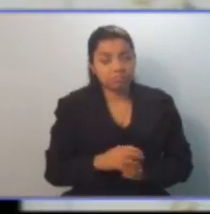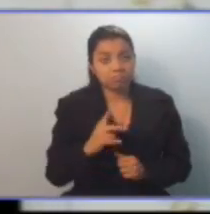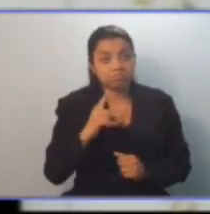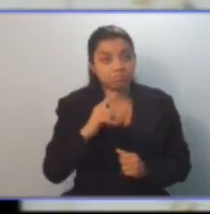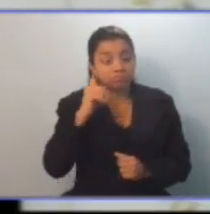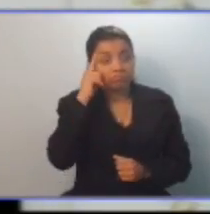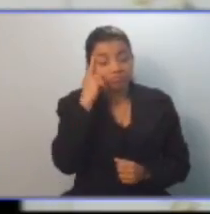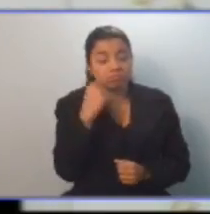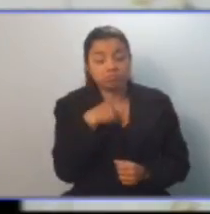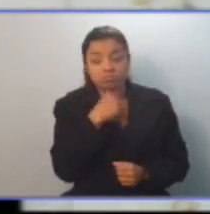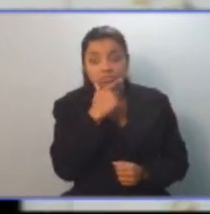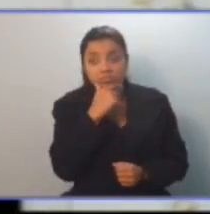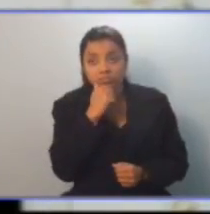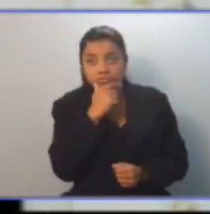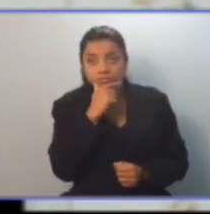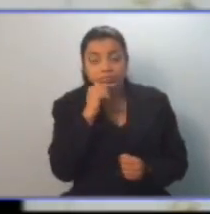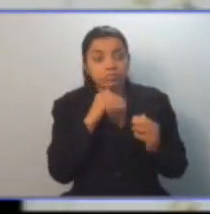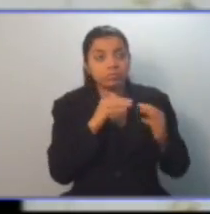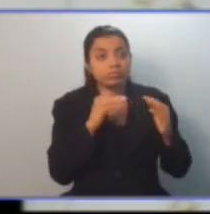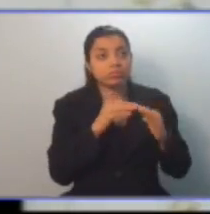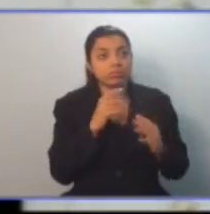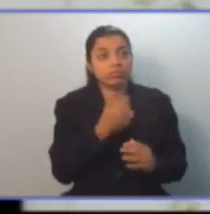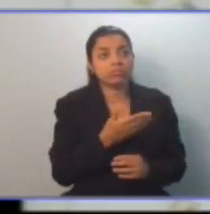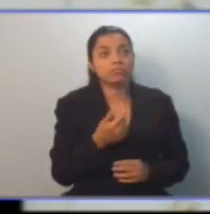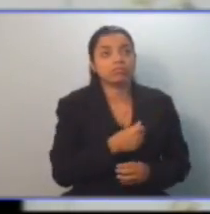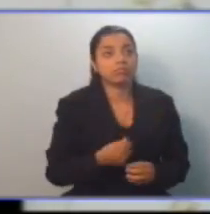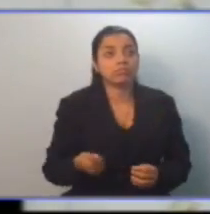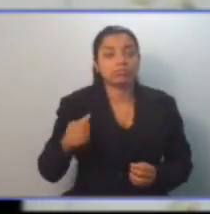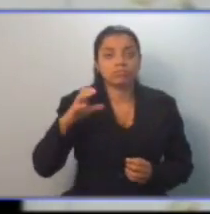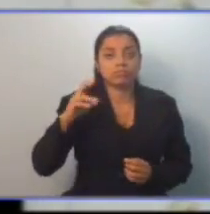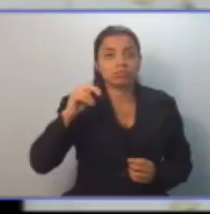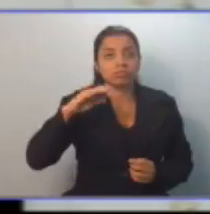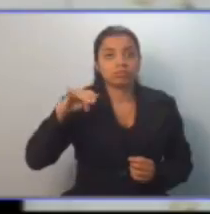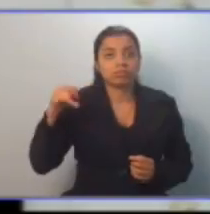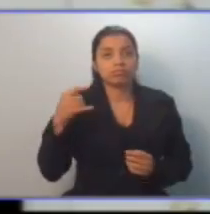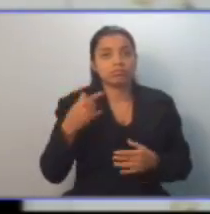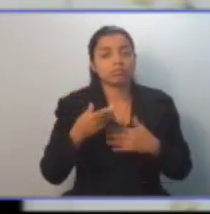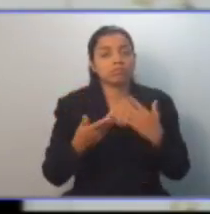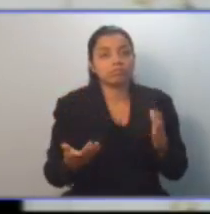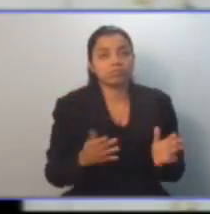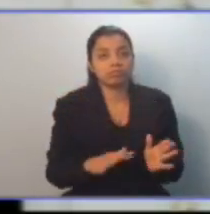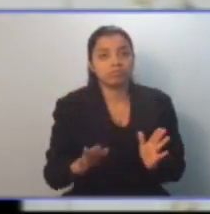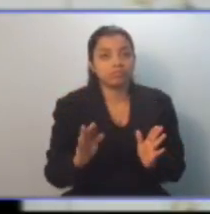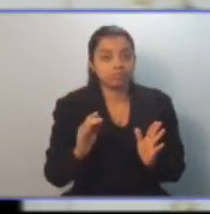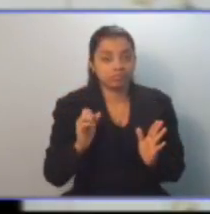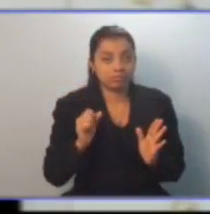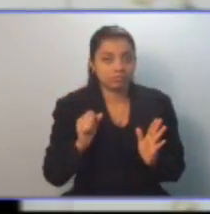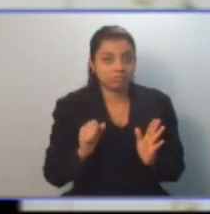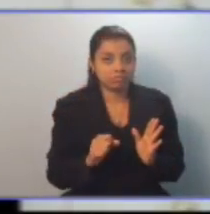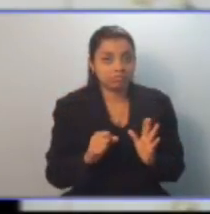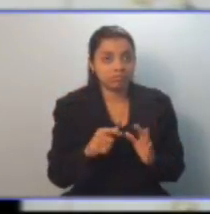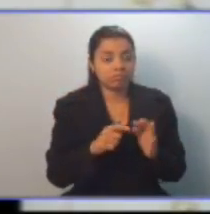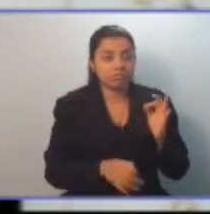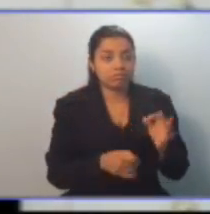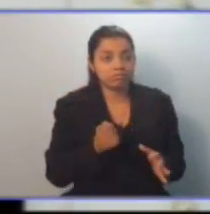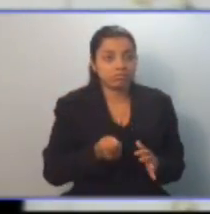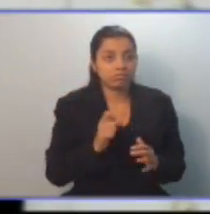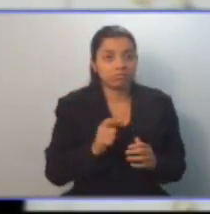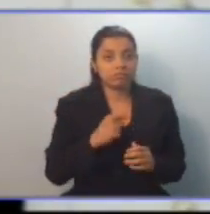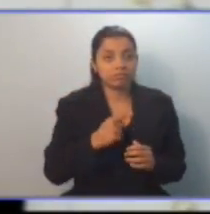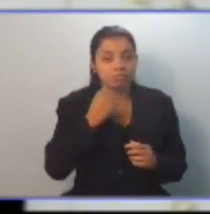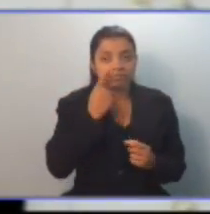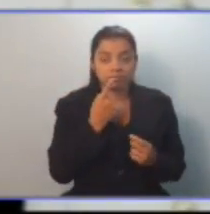me he cuestionado, bueno, valorar, darle algo más al CNJ, si hay la colegiatura obligatoria en el caso de los abogados, ver qué se le puede dar a